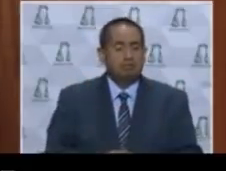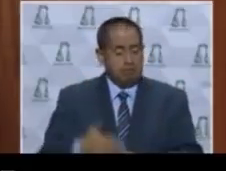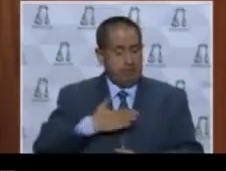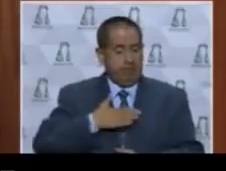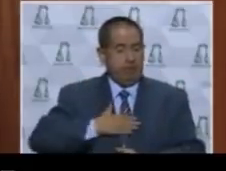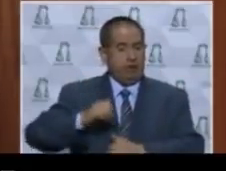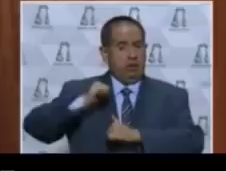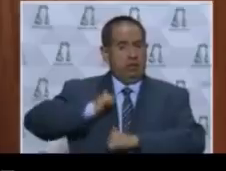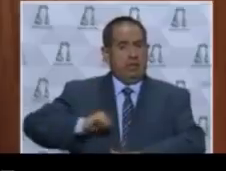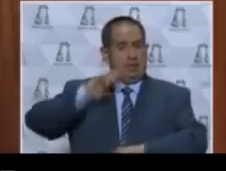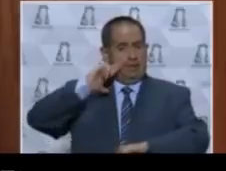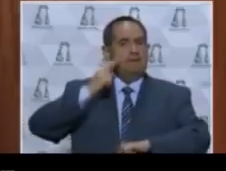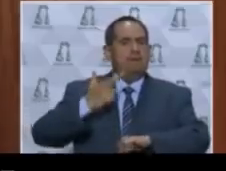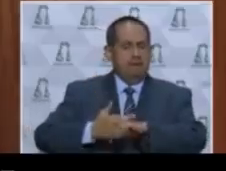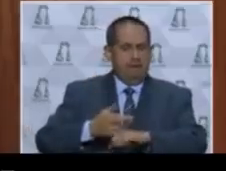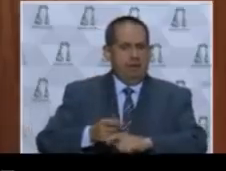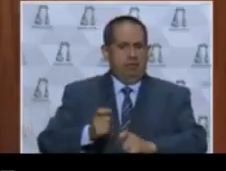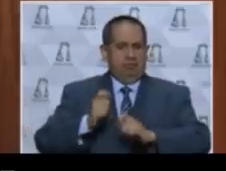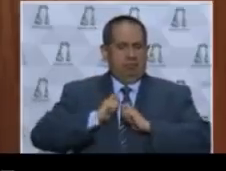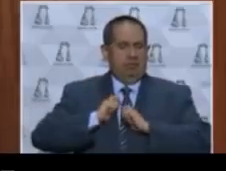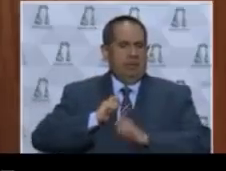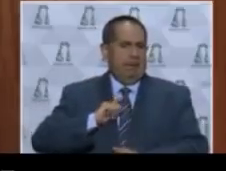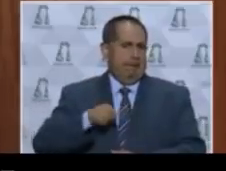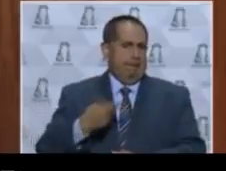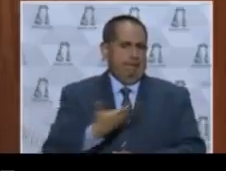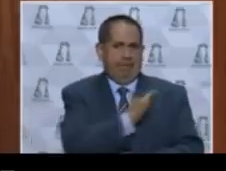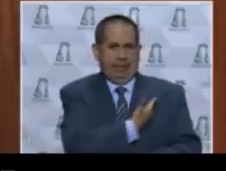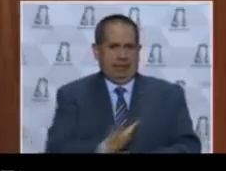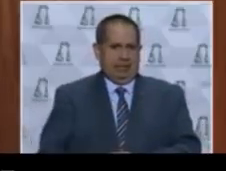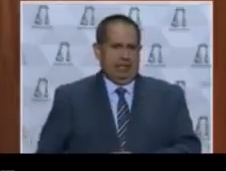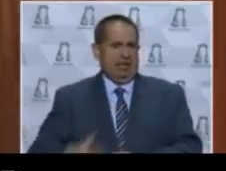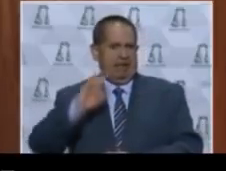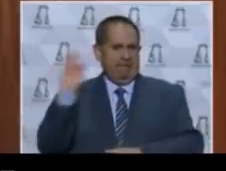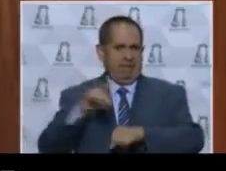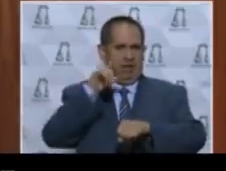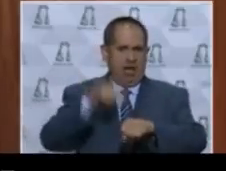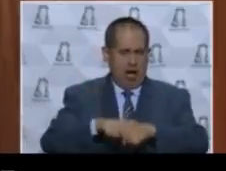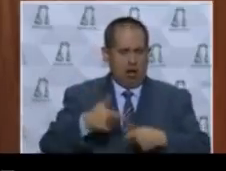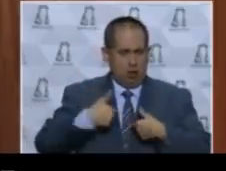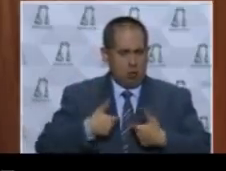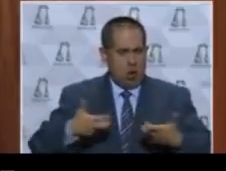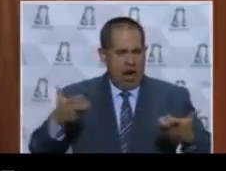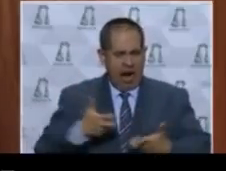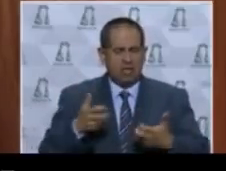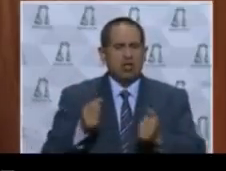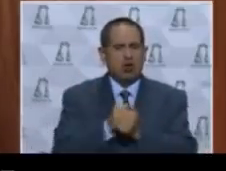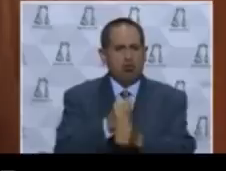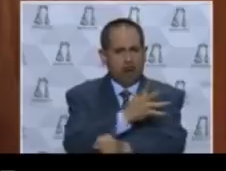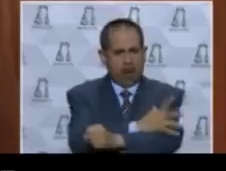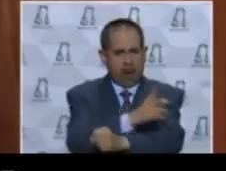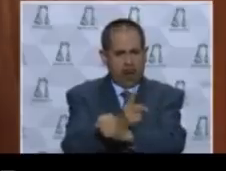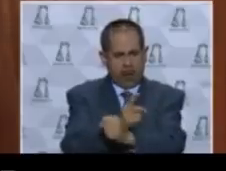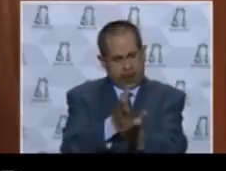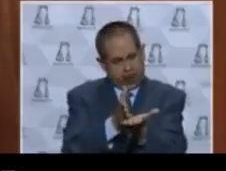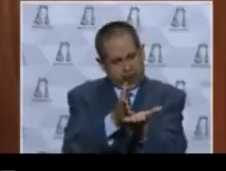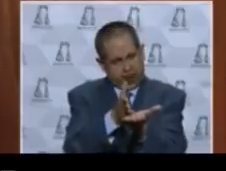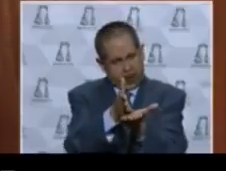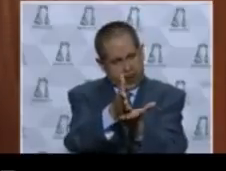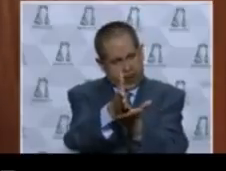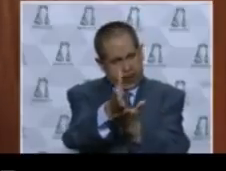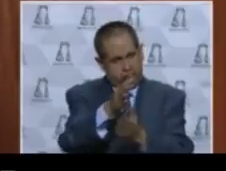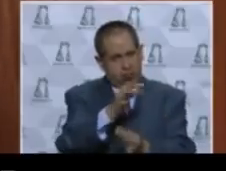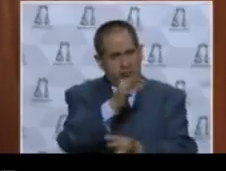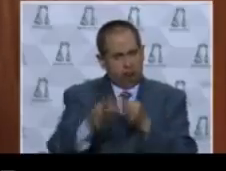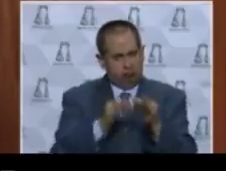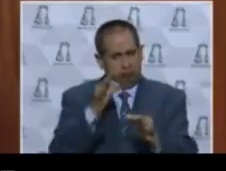titular del ejecutivo federal actuar en con rectitud y con